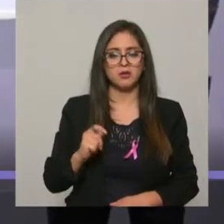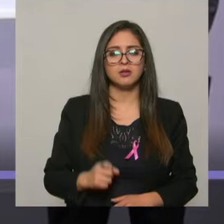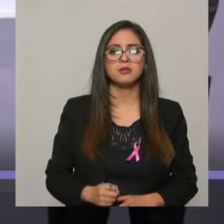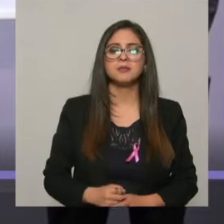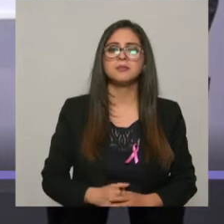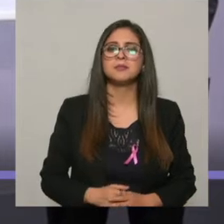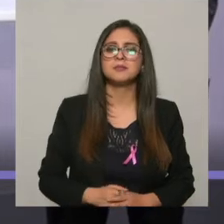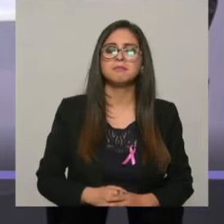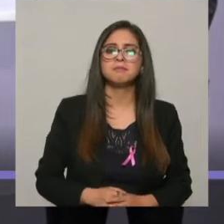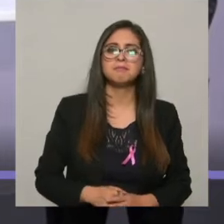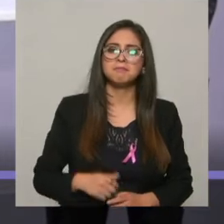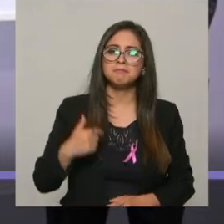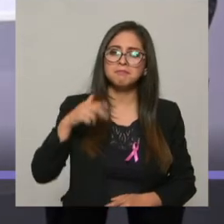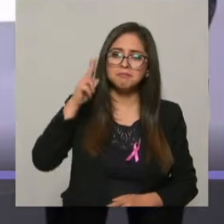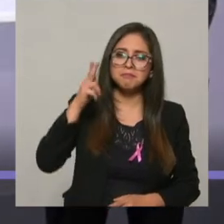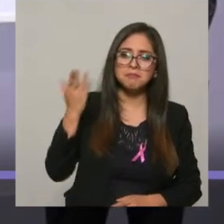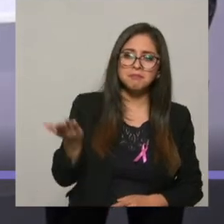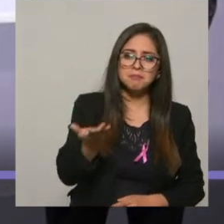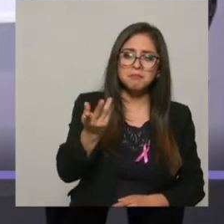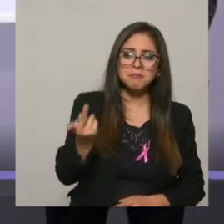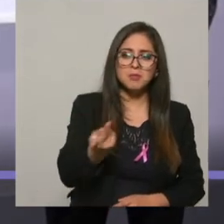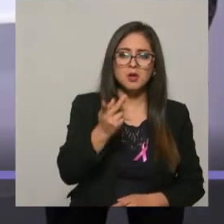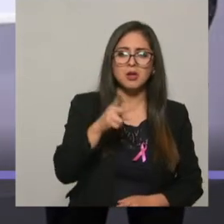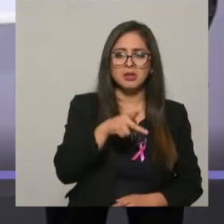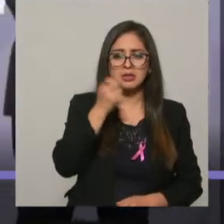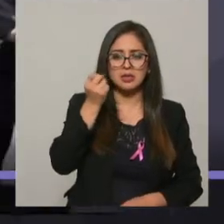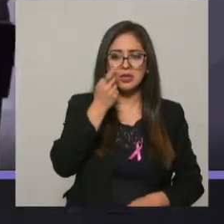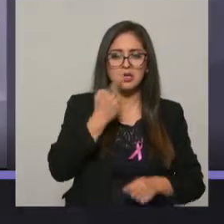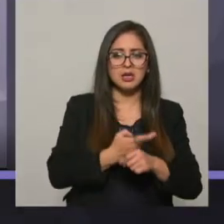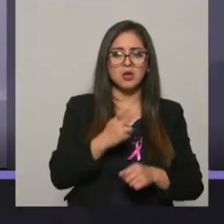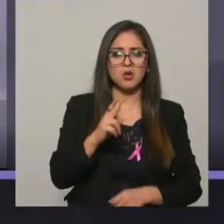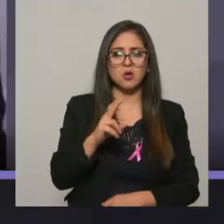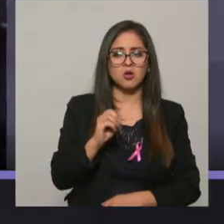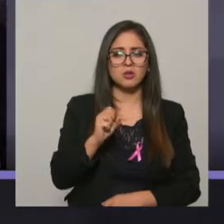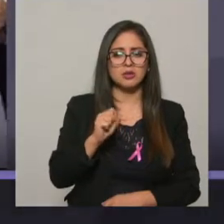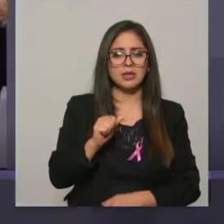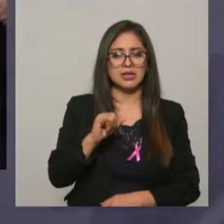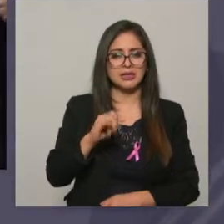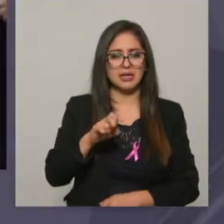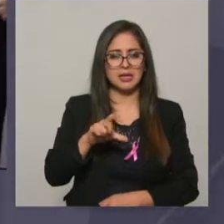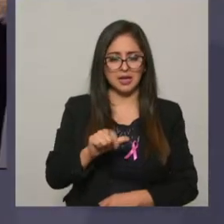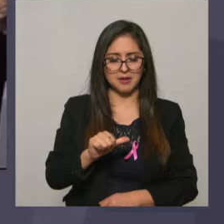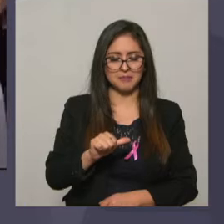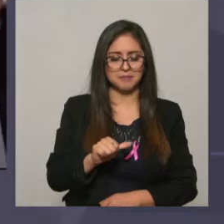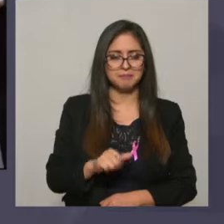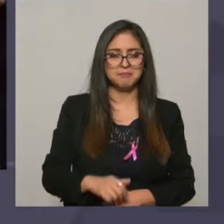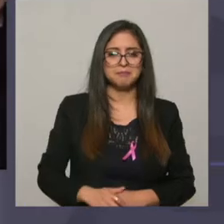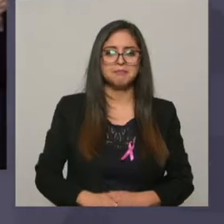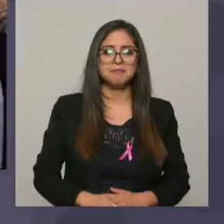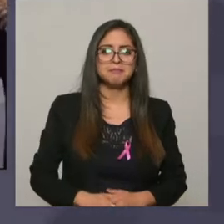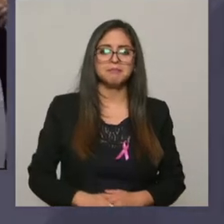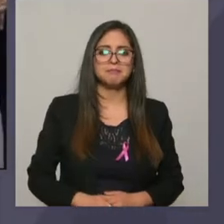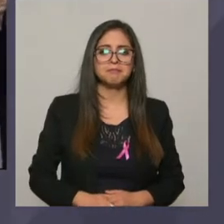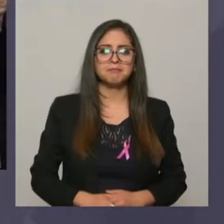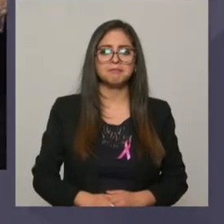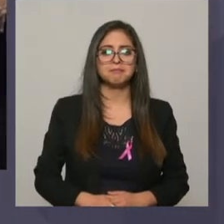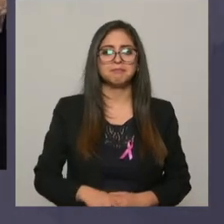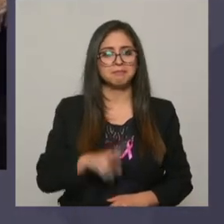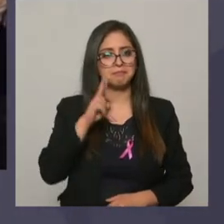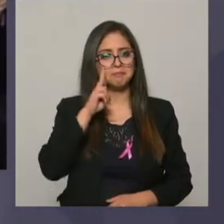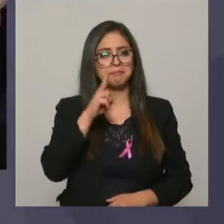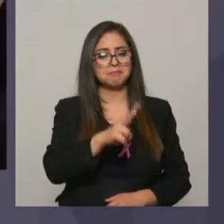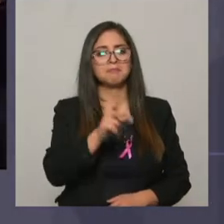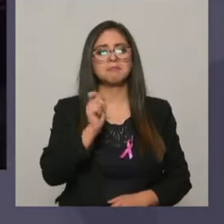Hola, mi pregunta es para la secretaria Rosa Isela. Nos contaba la logística para el Gran Premio. Pues ahí tiene la voz de la jefa de gobierno